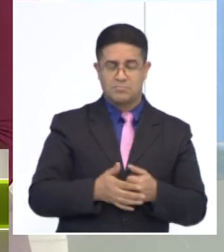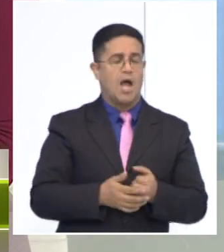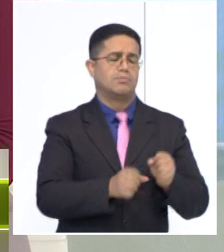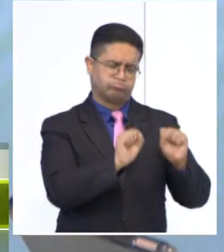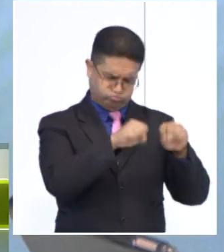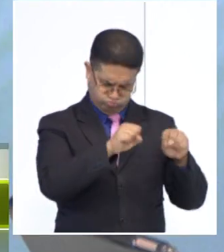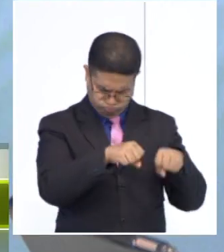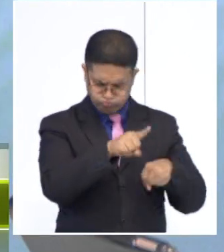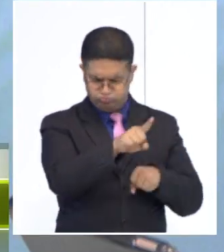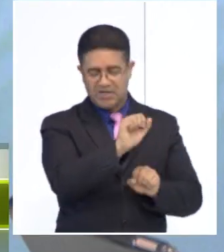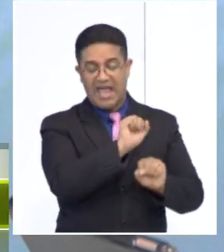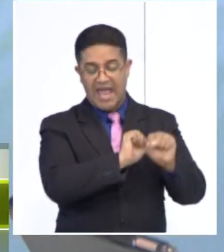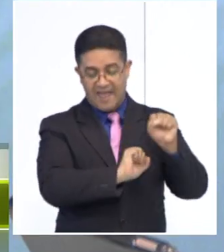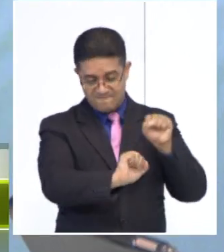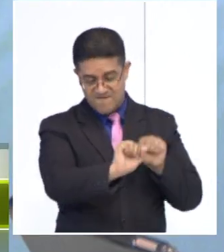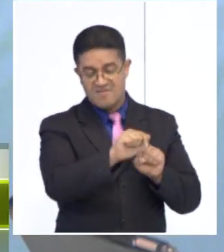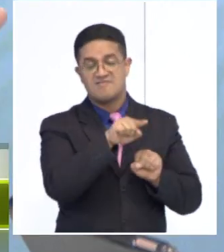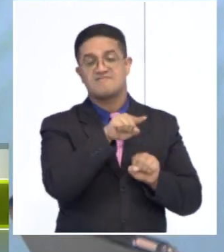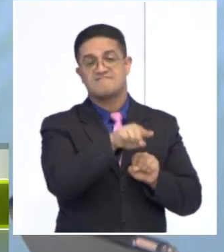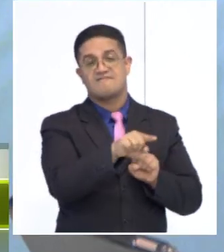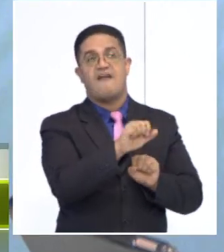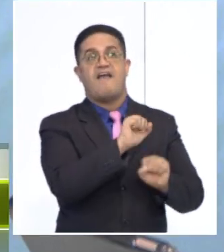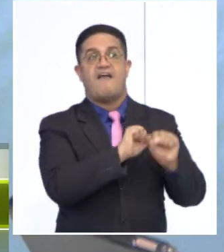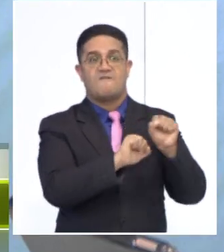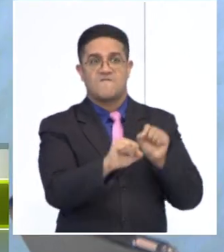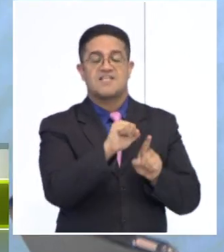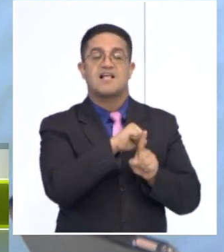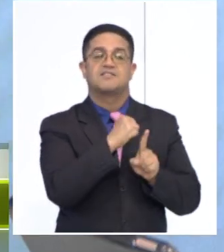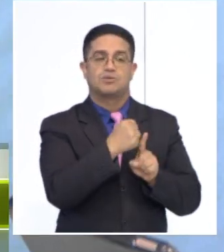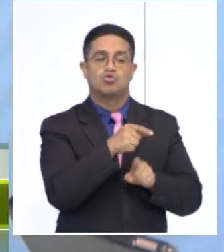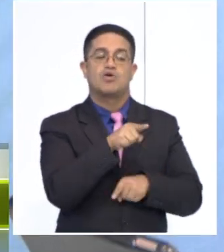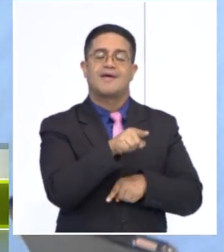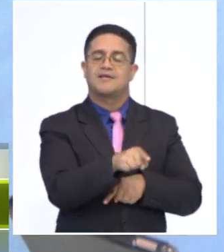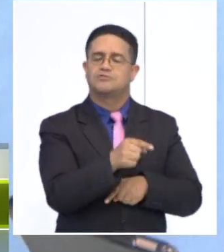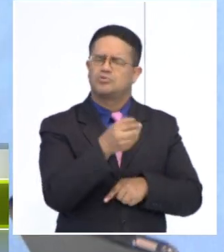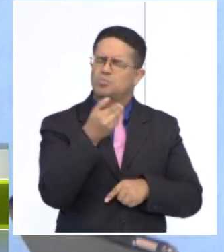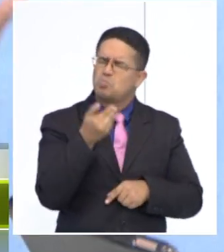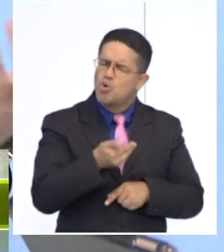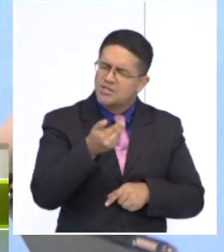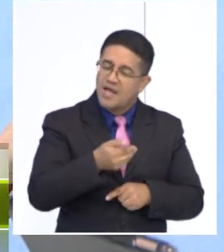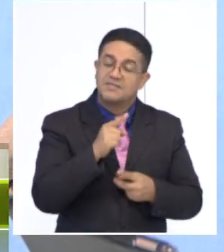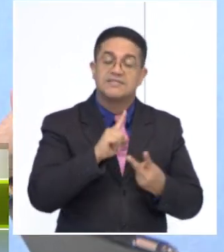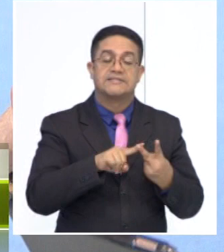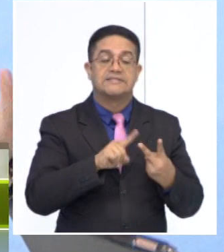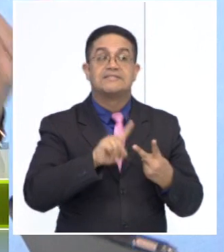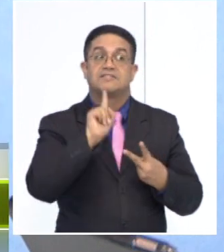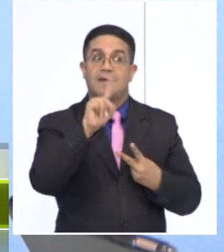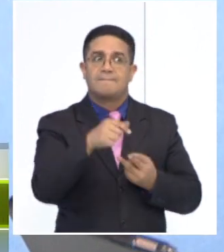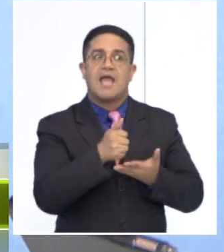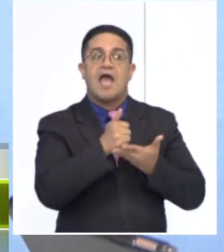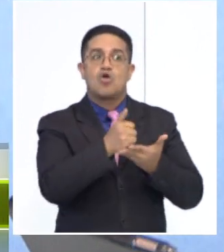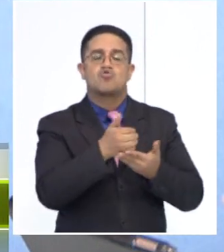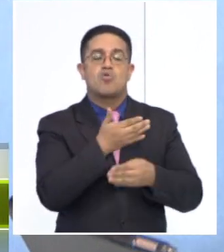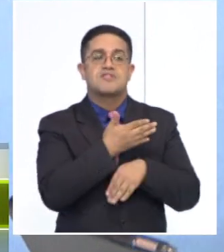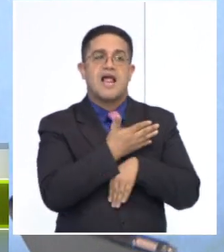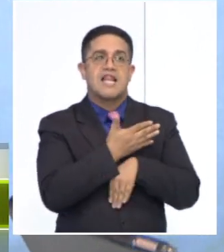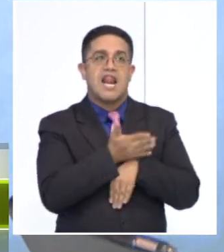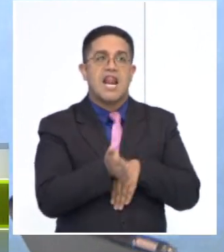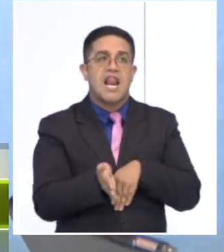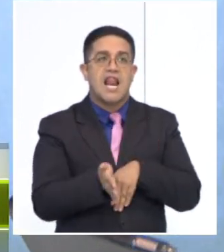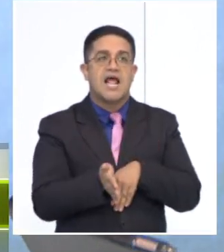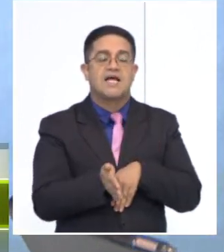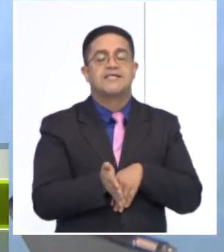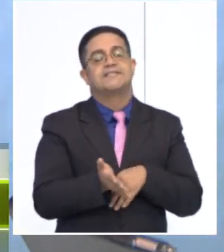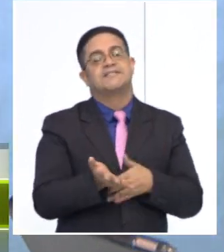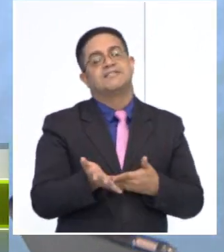por supuesto, a que no aparezca, a revertir la condición, eso es una de las condiciones, y lo otro es a retrasarla. Claro, porque por ejemplo ella no lo tiene.